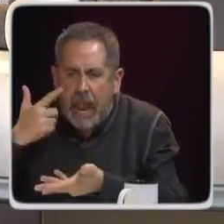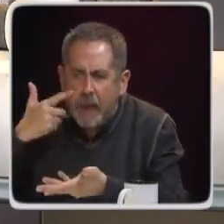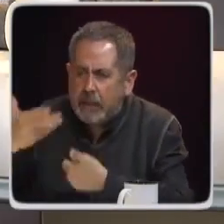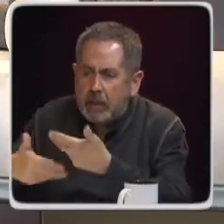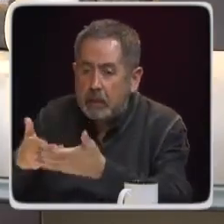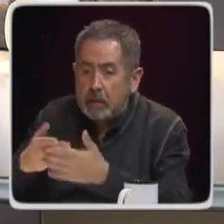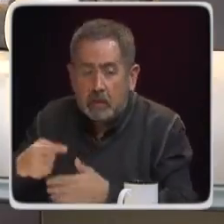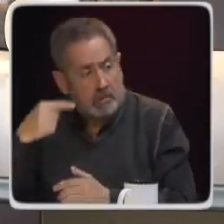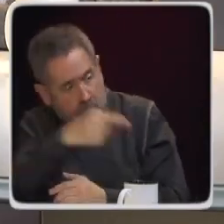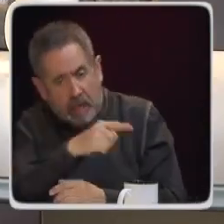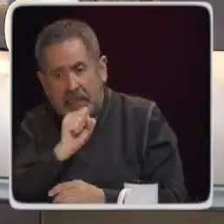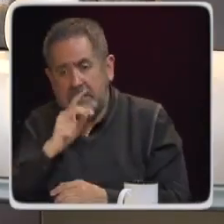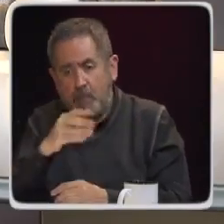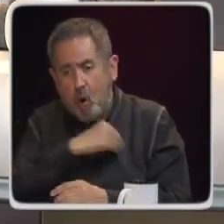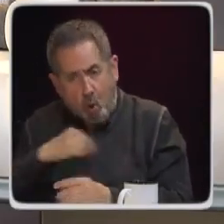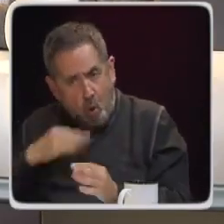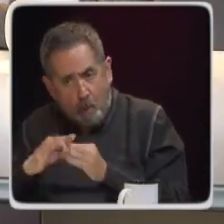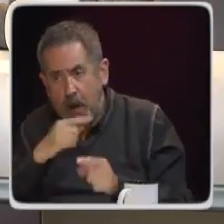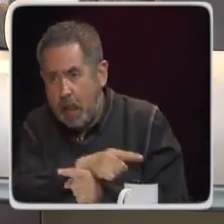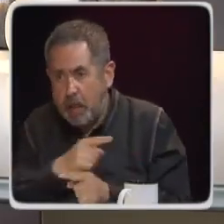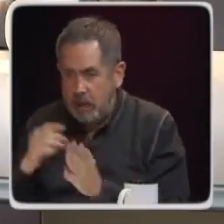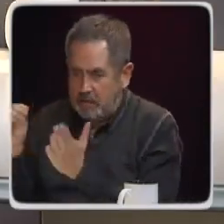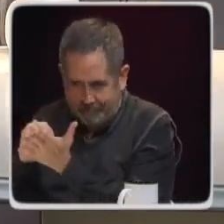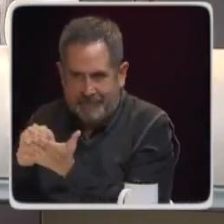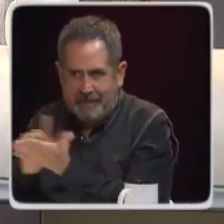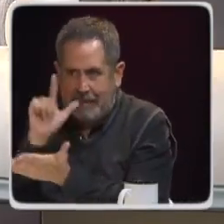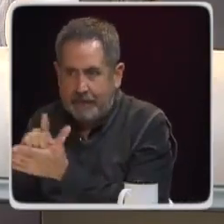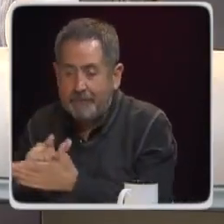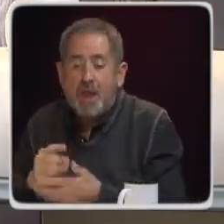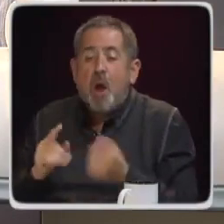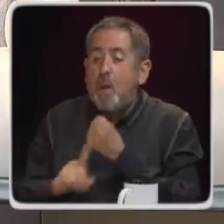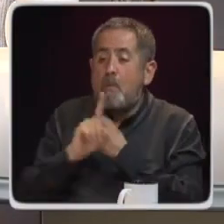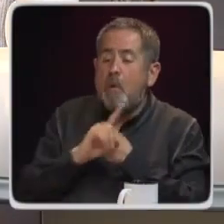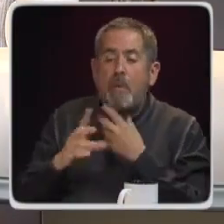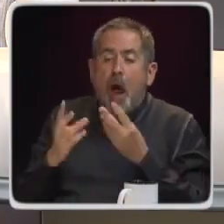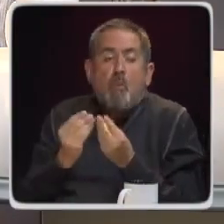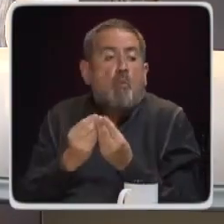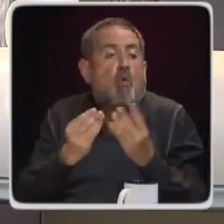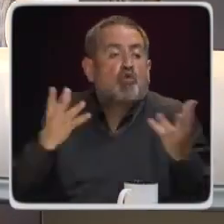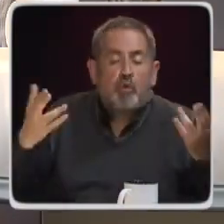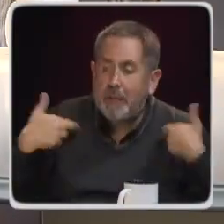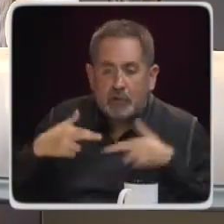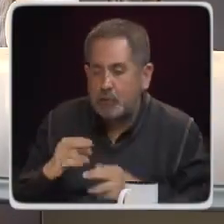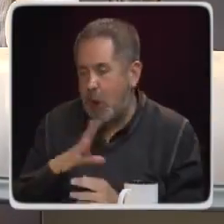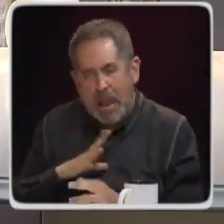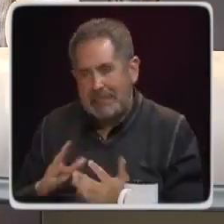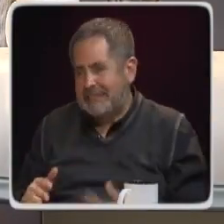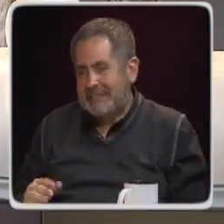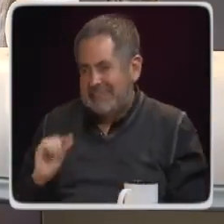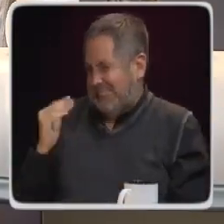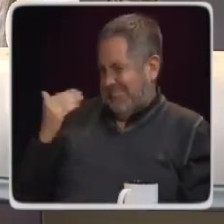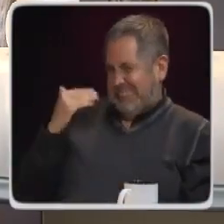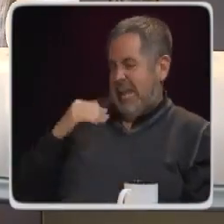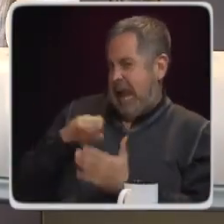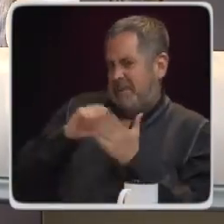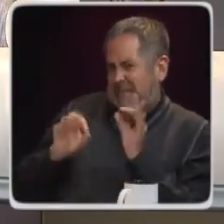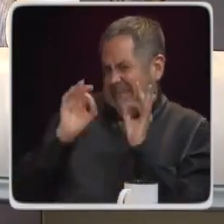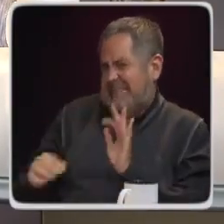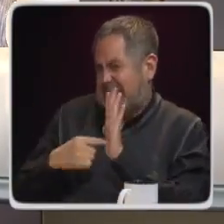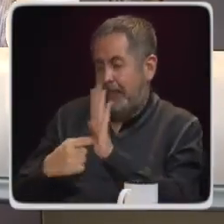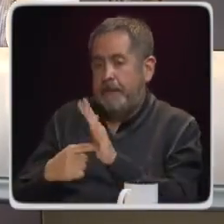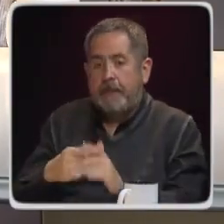cuidar la gramática, porque mi segunda lengua, te lo tenía que mandar en mi segunda lengua, tenía que ayudar que me hicieran correcciones, pero ahora ya lo pude mandar en lengua